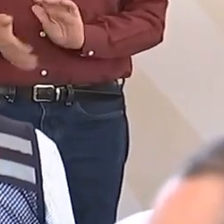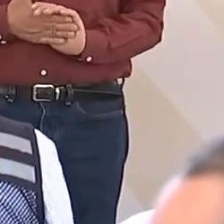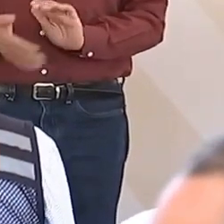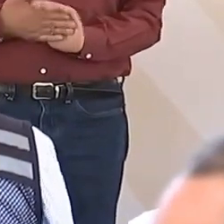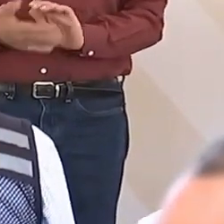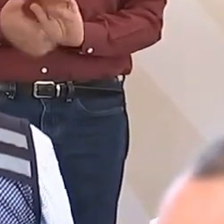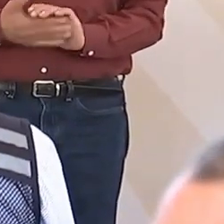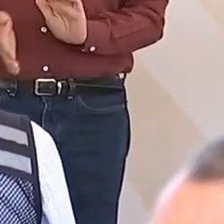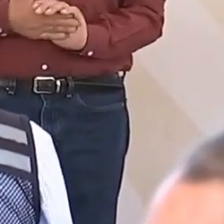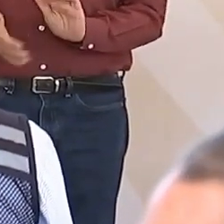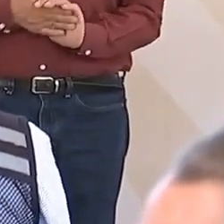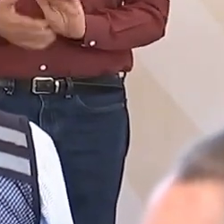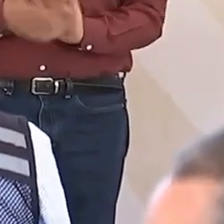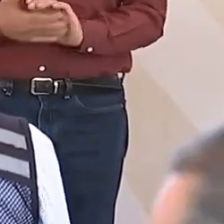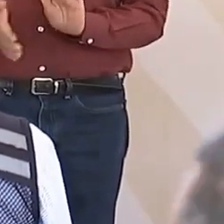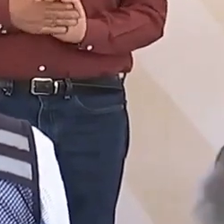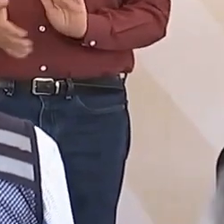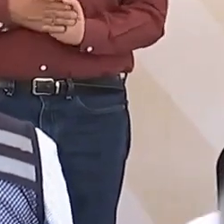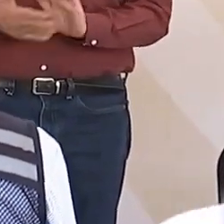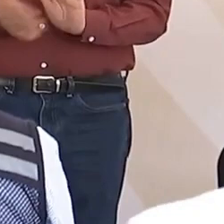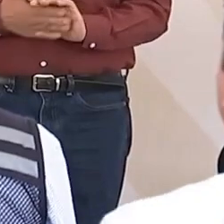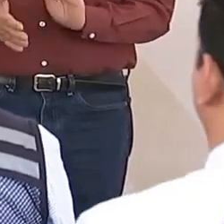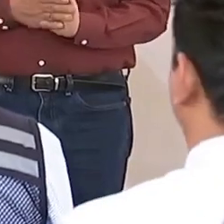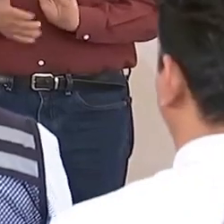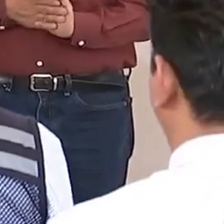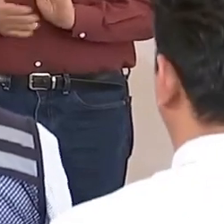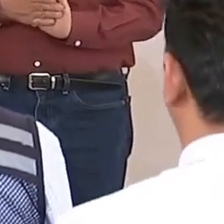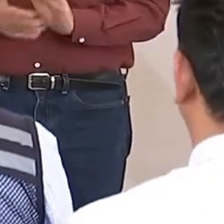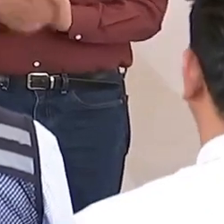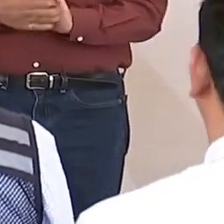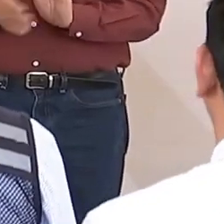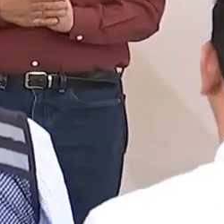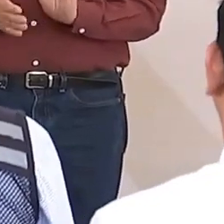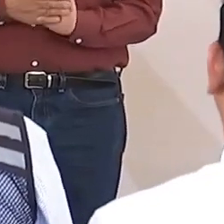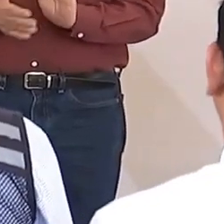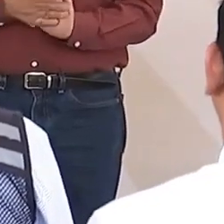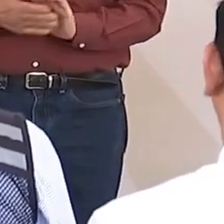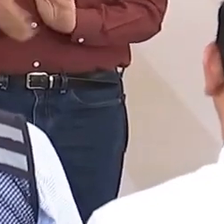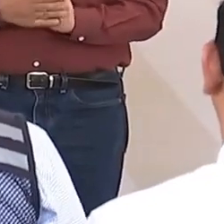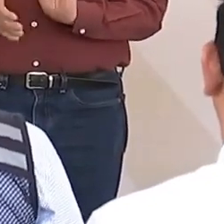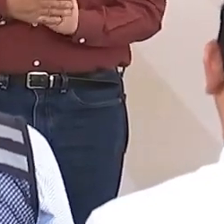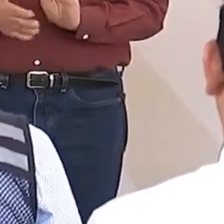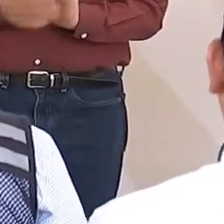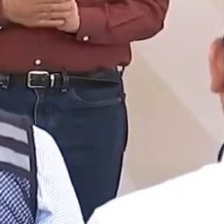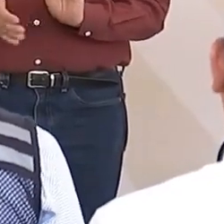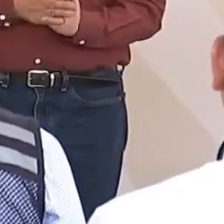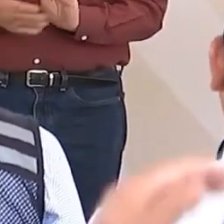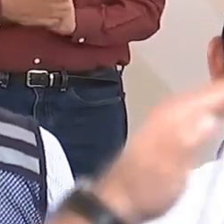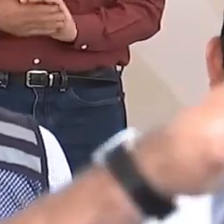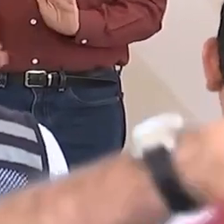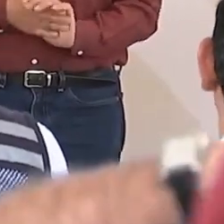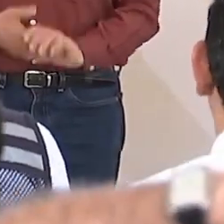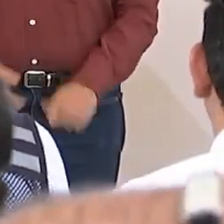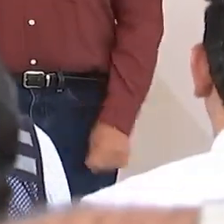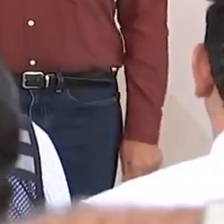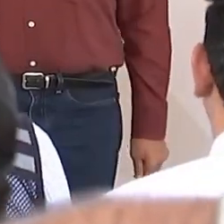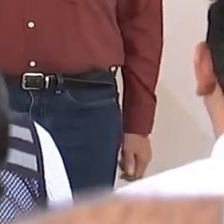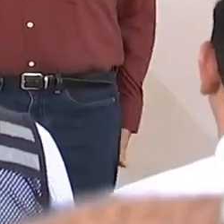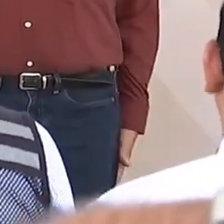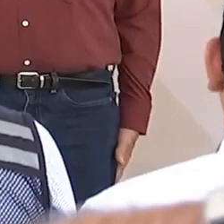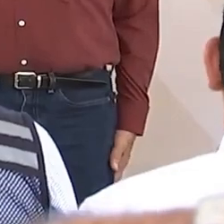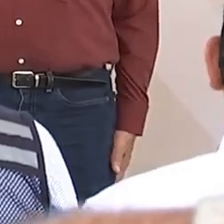Manuel López Obrador. Agradecemos a ustedes su amable asistencia, deseándoles que pasen un excelente día.